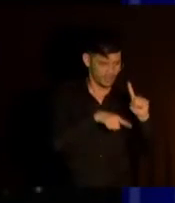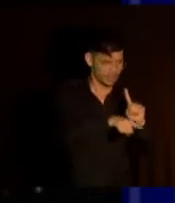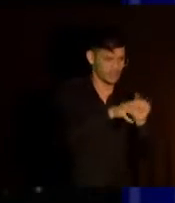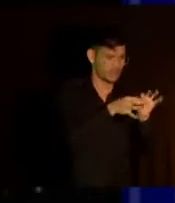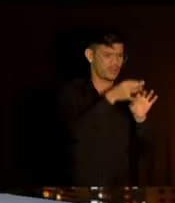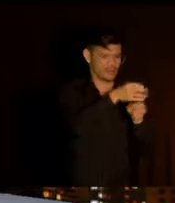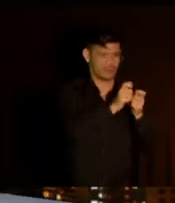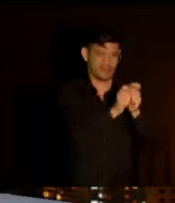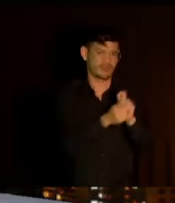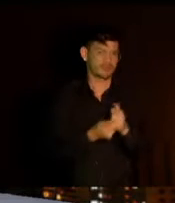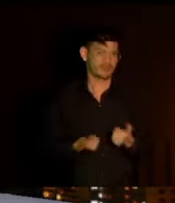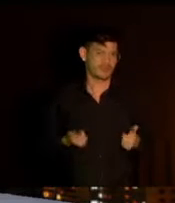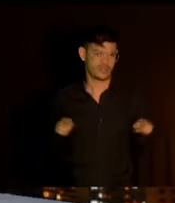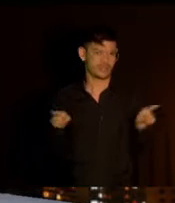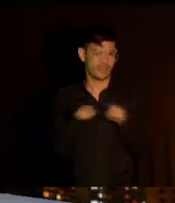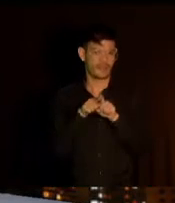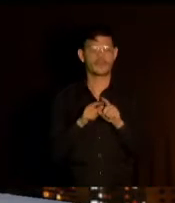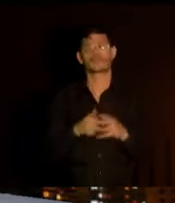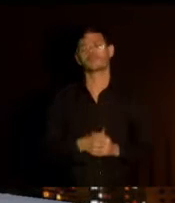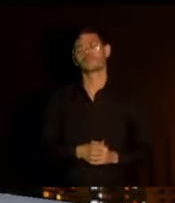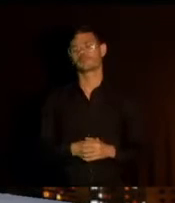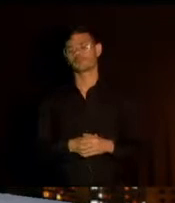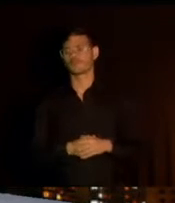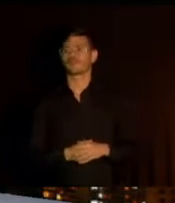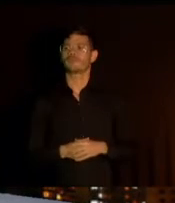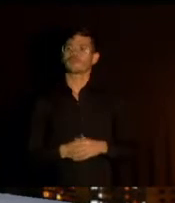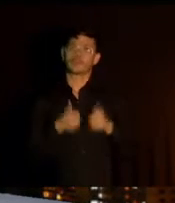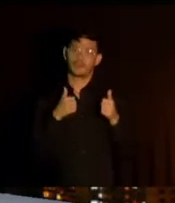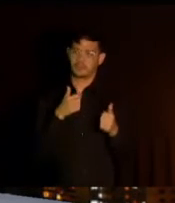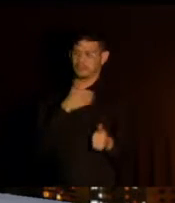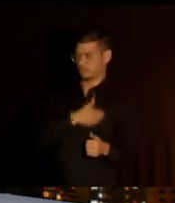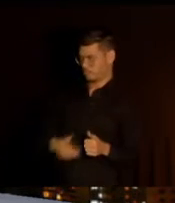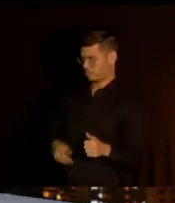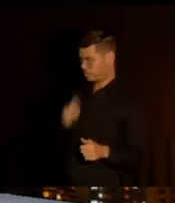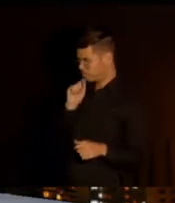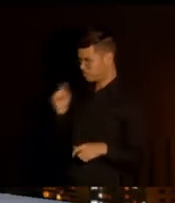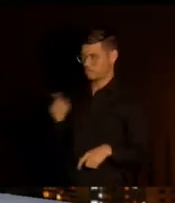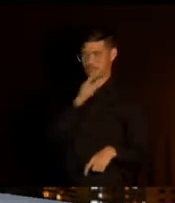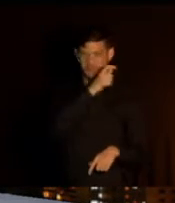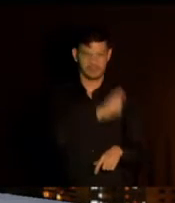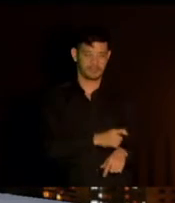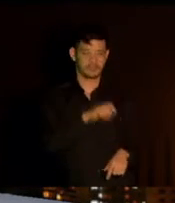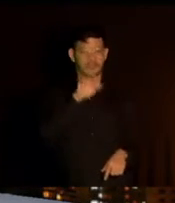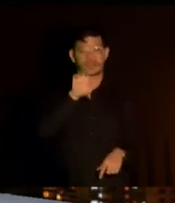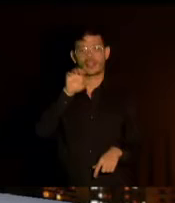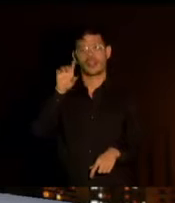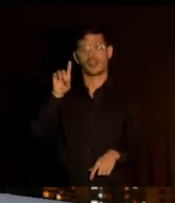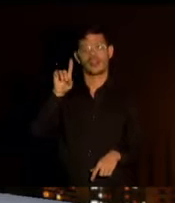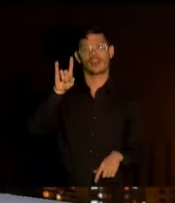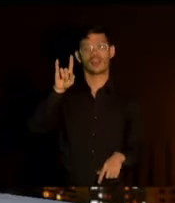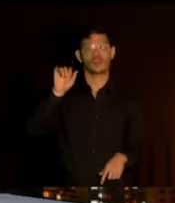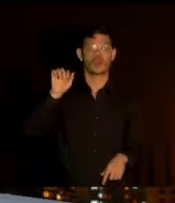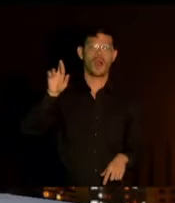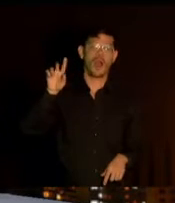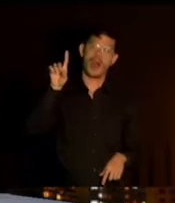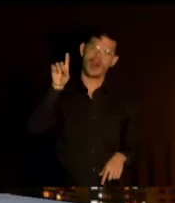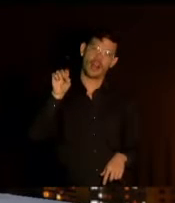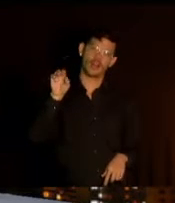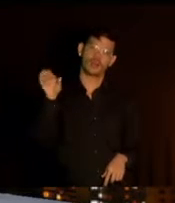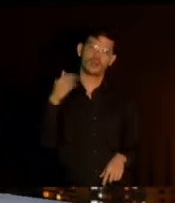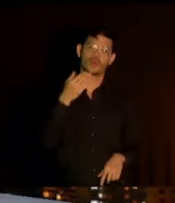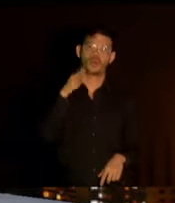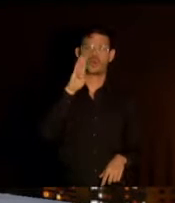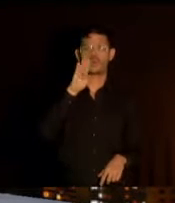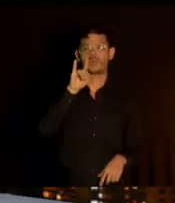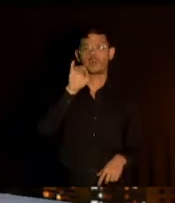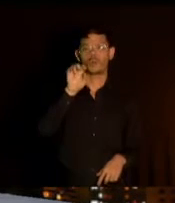Muy bien, presidente. Llega una pregunta para usted. Es el señor Eduardo Buenaventura, para volver como a recapitular lo